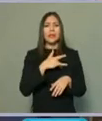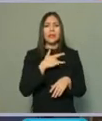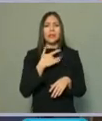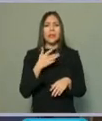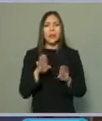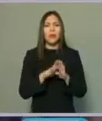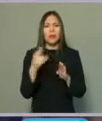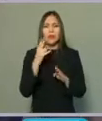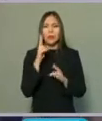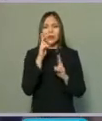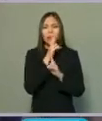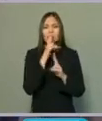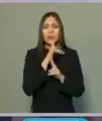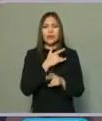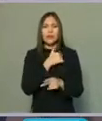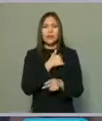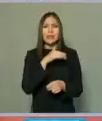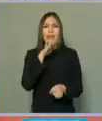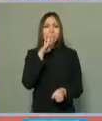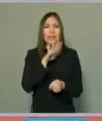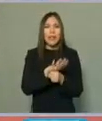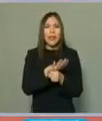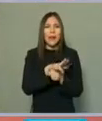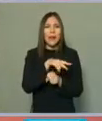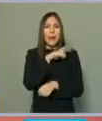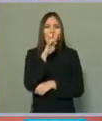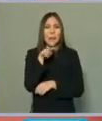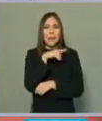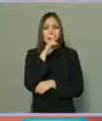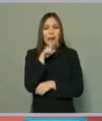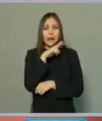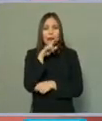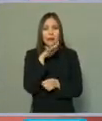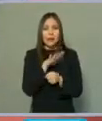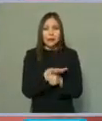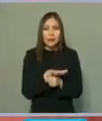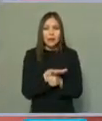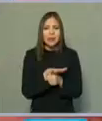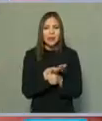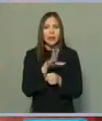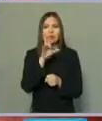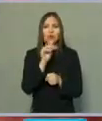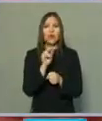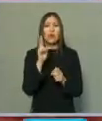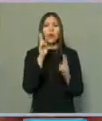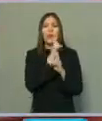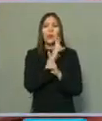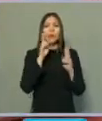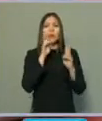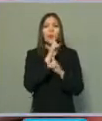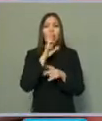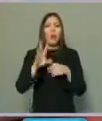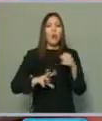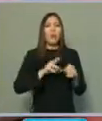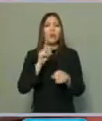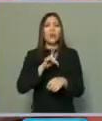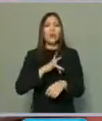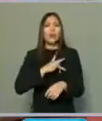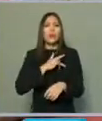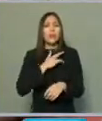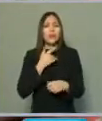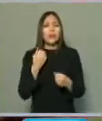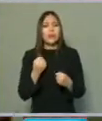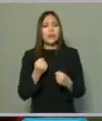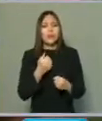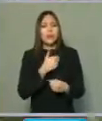pero como ya hay una obstrucción en la arteria, en alguna de las coronarias, entonces no llega el suficiente oxígeno y eso causa dolor. El